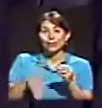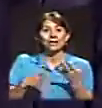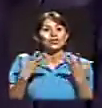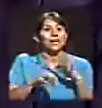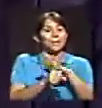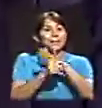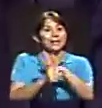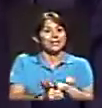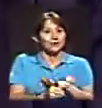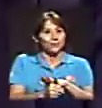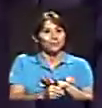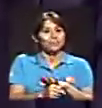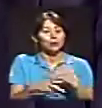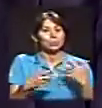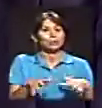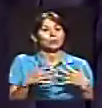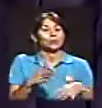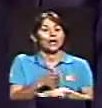el ejercicio,